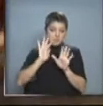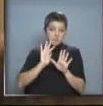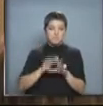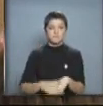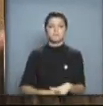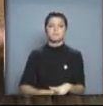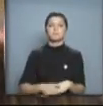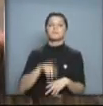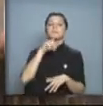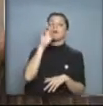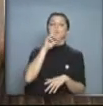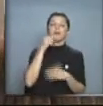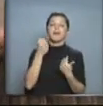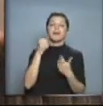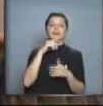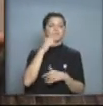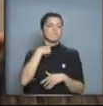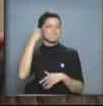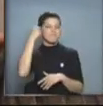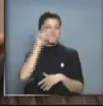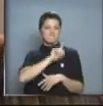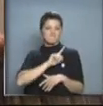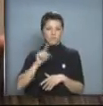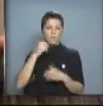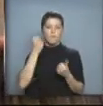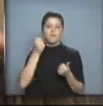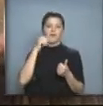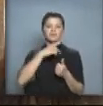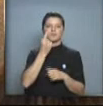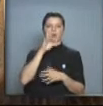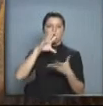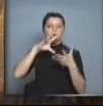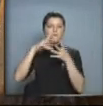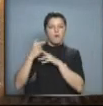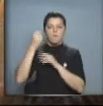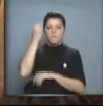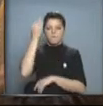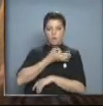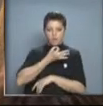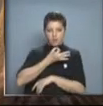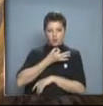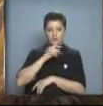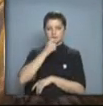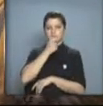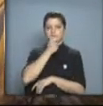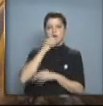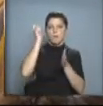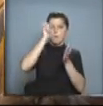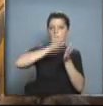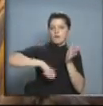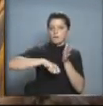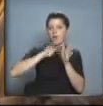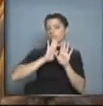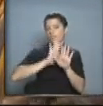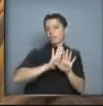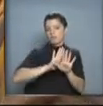micrófono, señorita, ahí va. Yo opino que no, porque, o sea, es algo como para formalizar, no es para... O sea, es para firmar y que